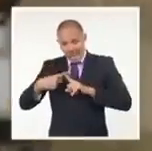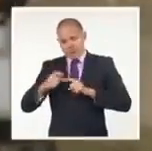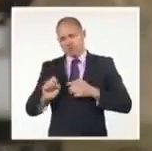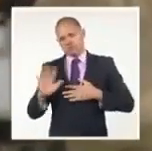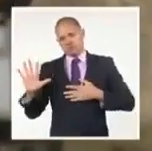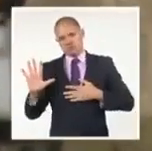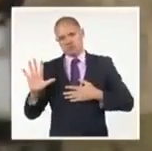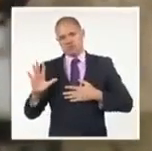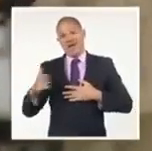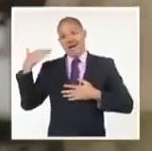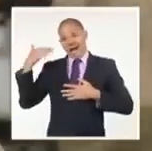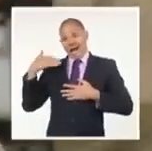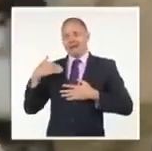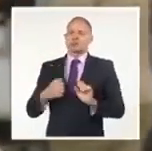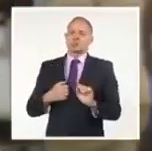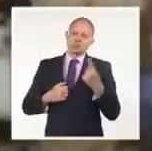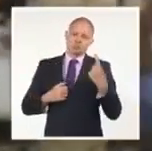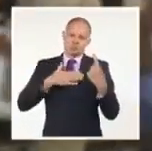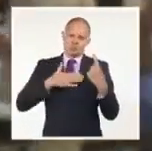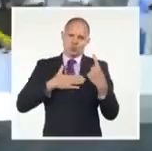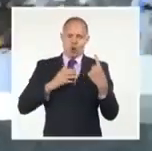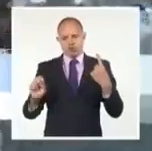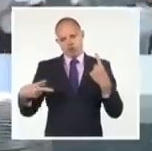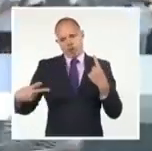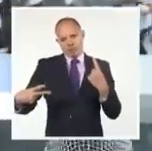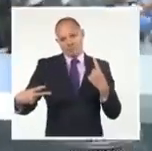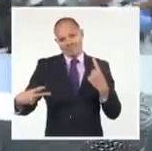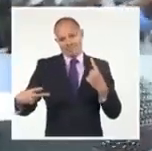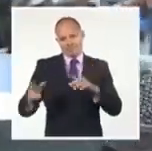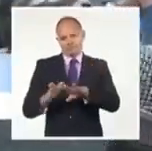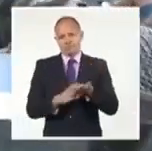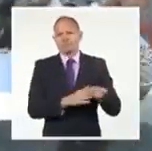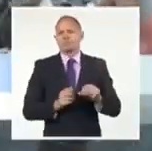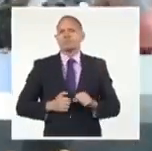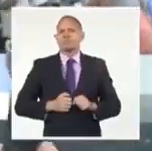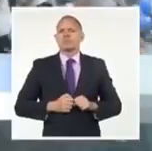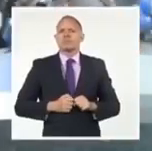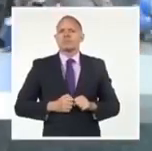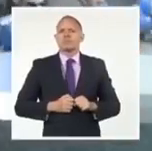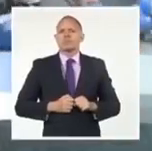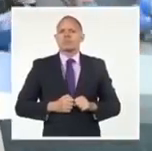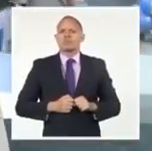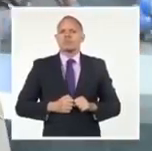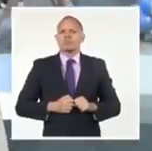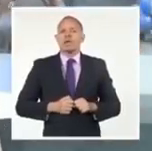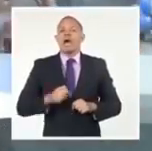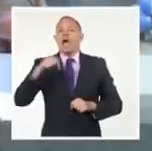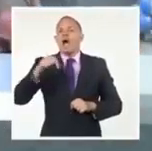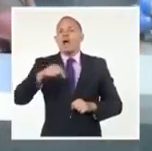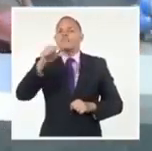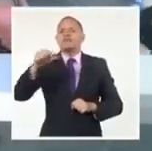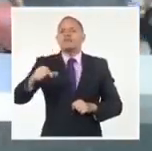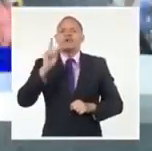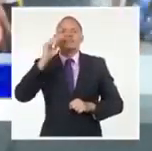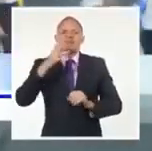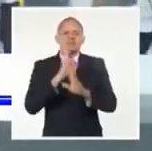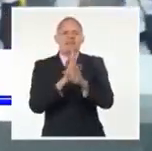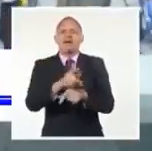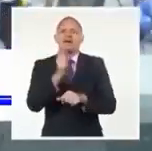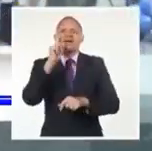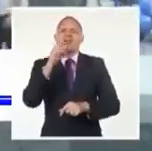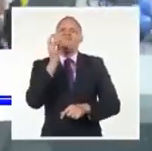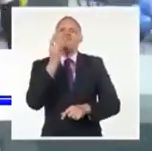un celular como efecto personal y dos al pago. ¿Se mantiene que la mayoría de los pasajeros salen por Canal Verde, cierto? Sí, sí, se mantiene, aunque hay un ligero